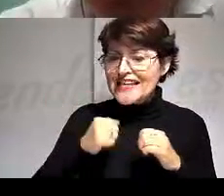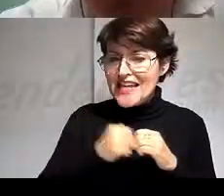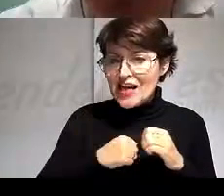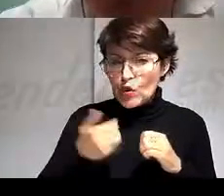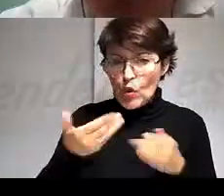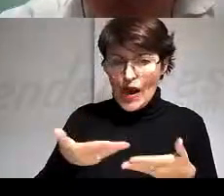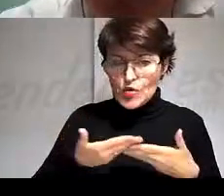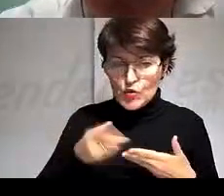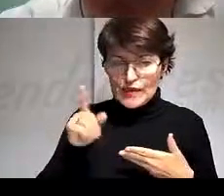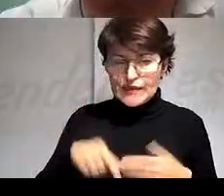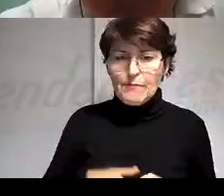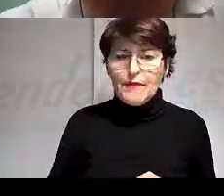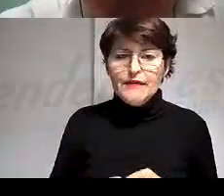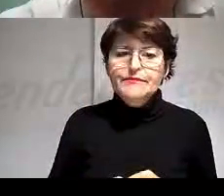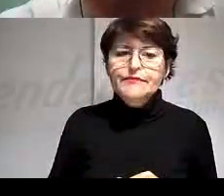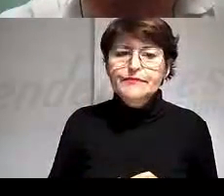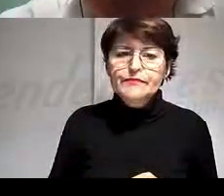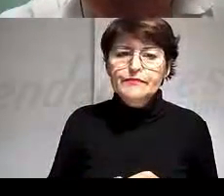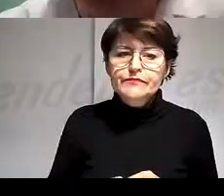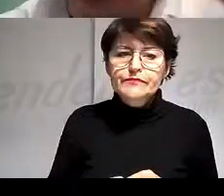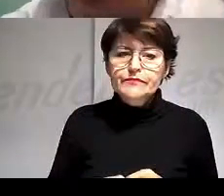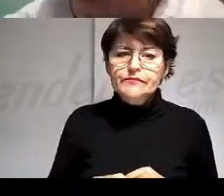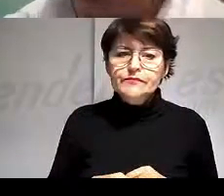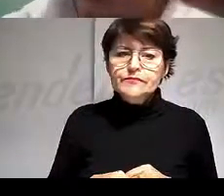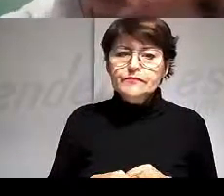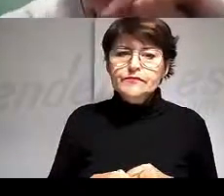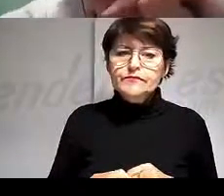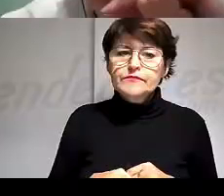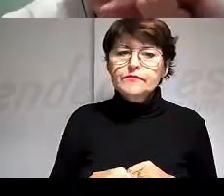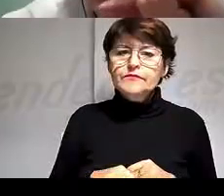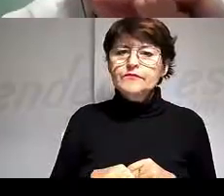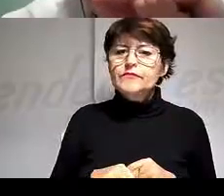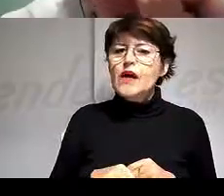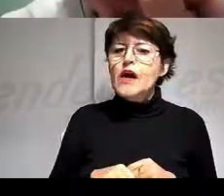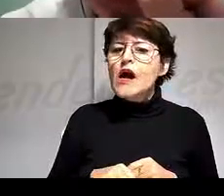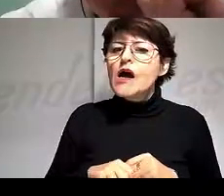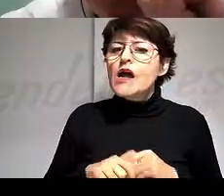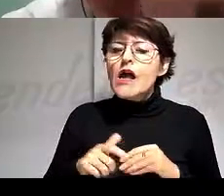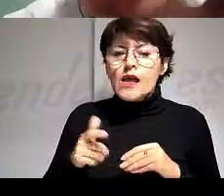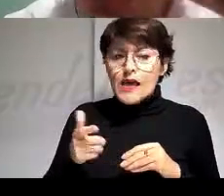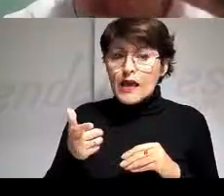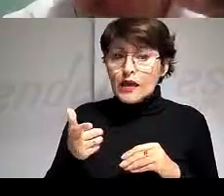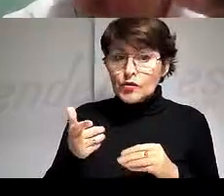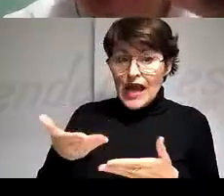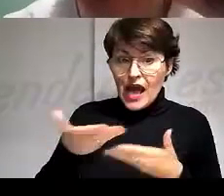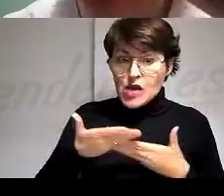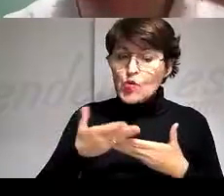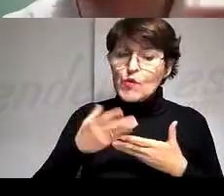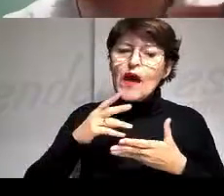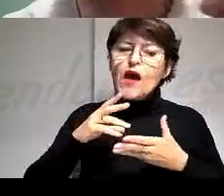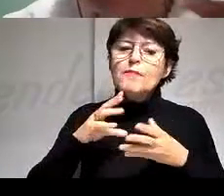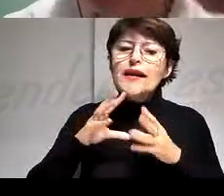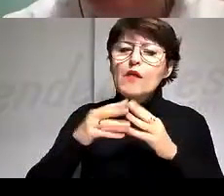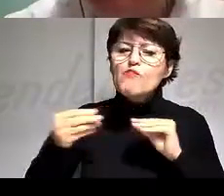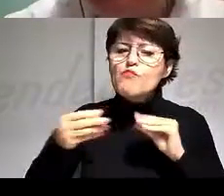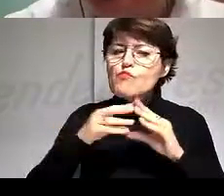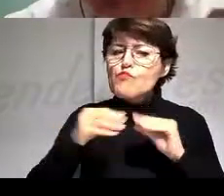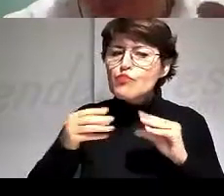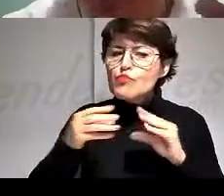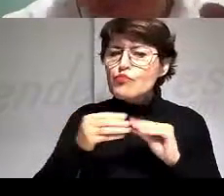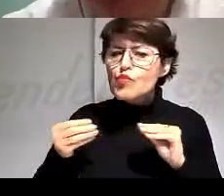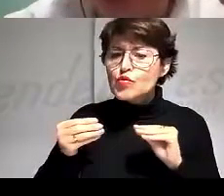muy sencilla, porque existe una molécula que se llama mioglobina en el músculo que hace un poco la función de